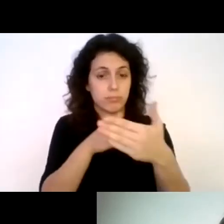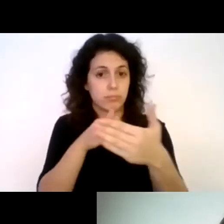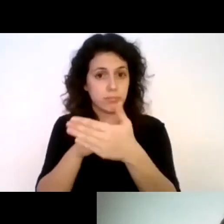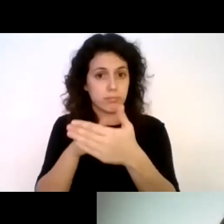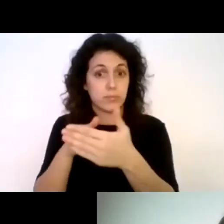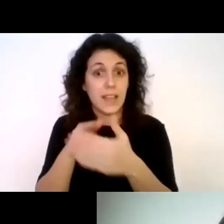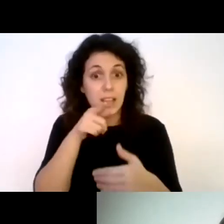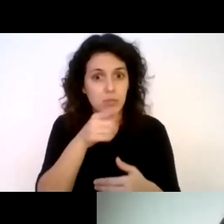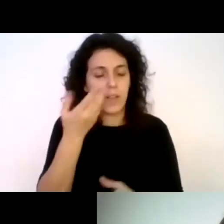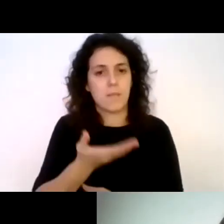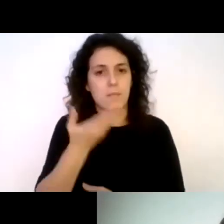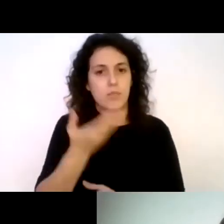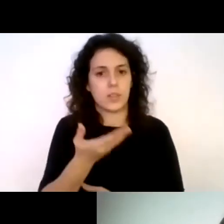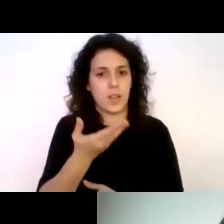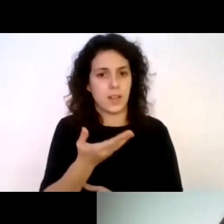importante